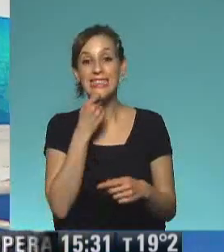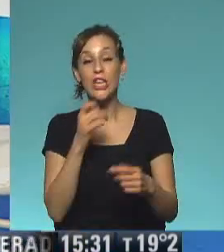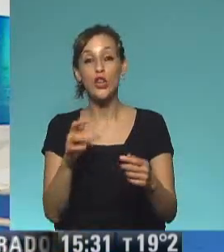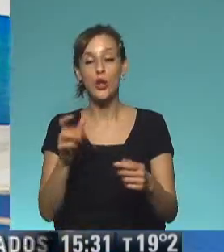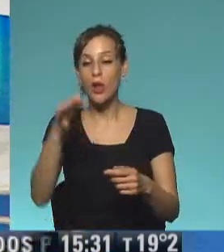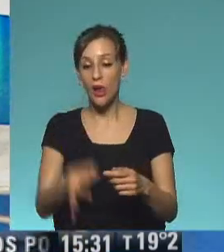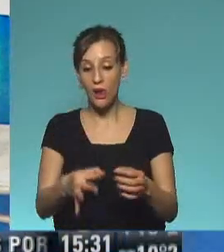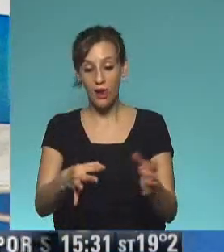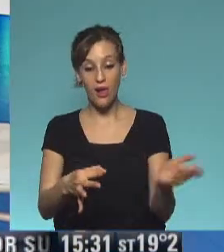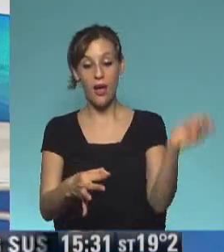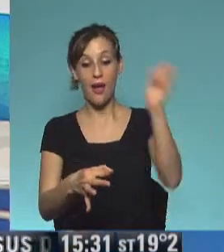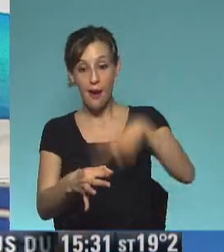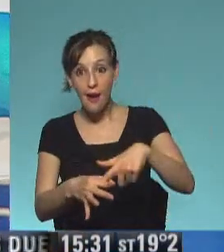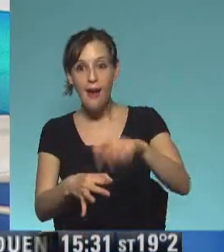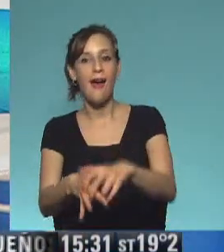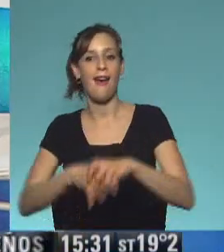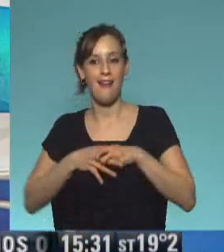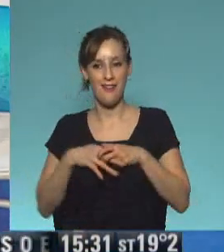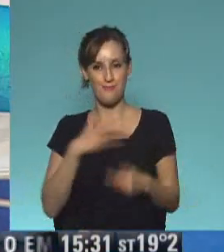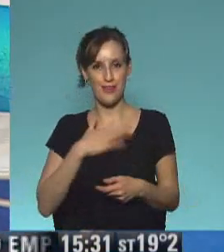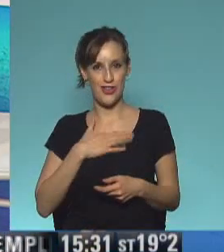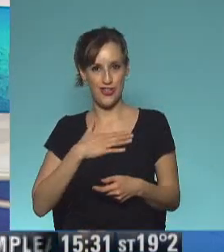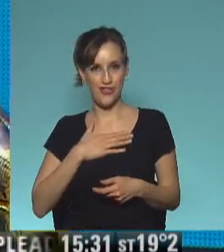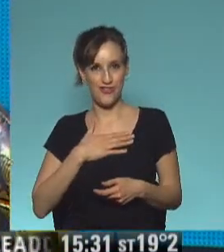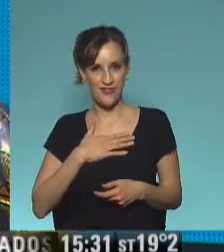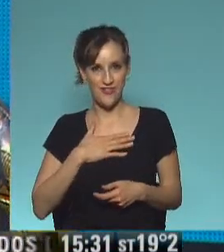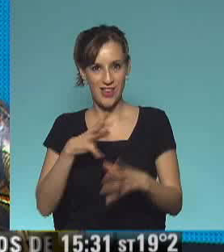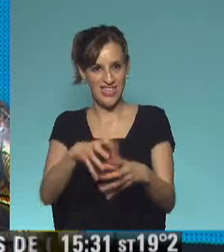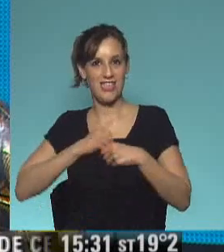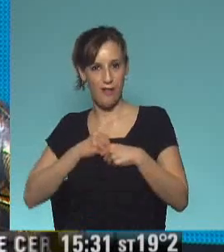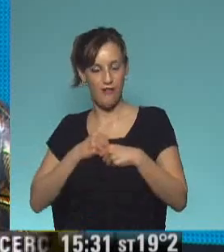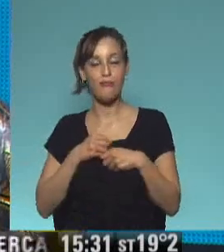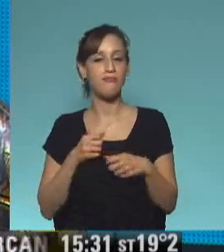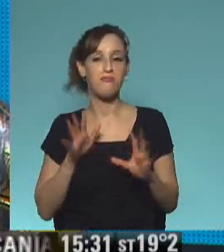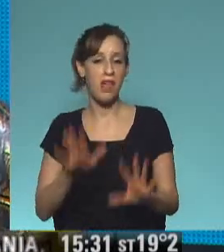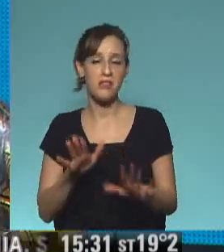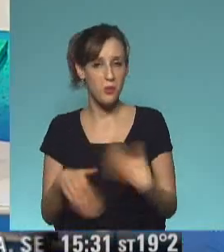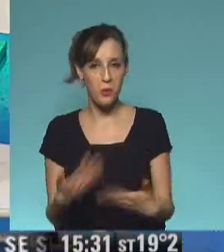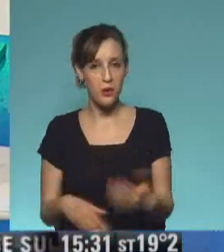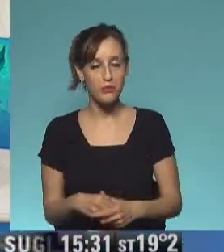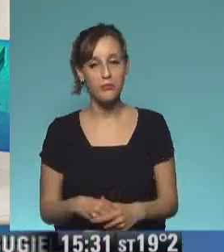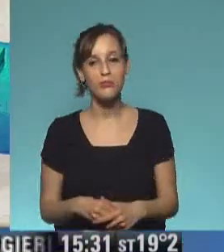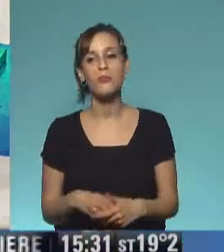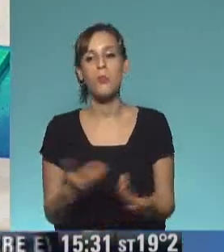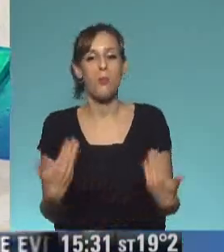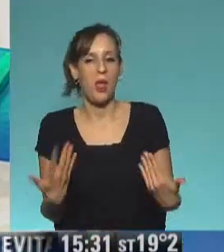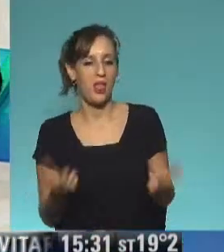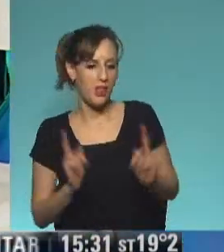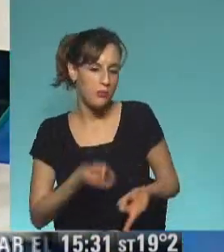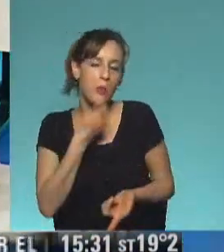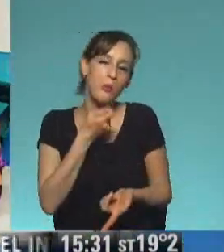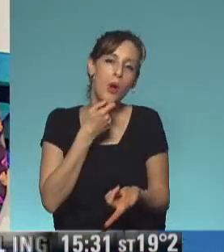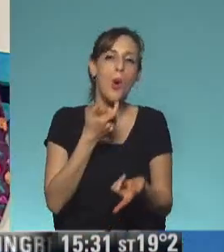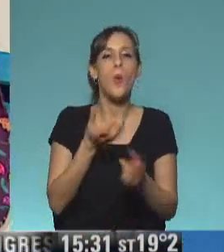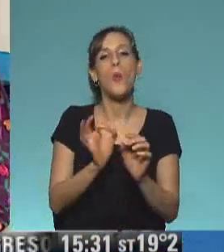Ah. Cuando, cuando toca este, el que llega... Eso está ejemplo, bueno en casa, si tenemos queda ahí una bolsa de no porotos, pude, podemos... Podemos, claro, jugar con porotos, podemos jugar con